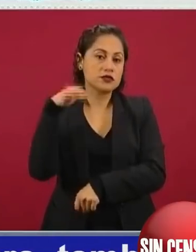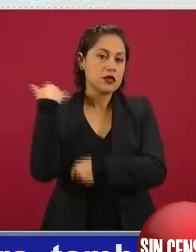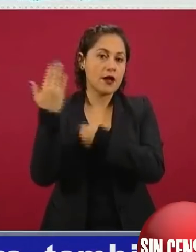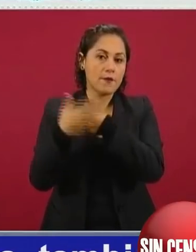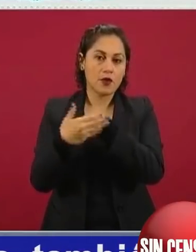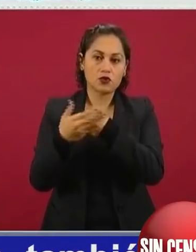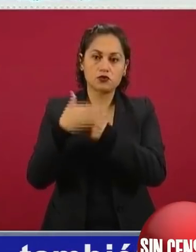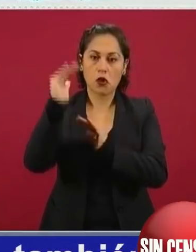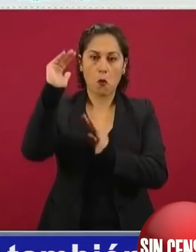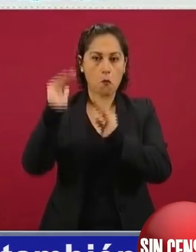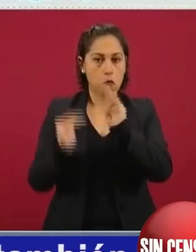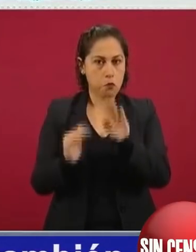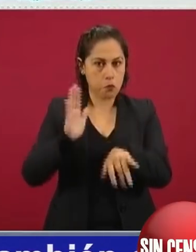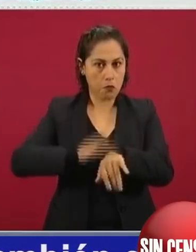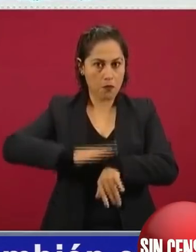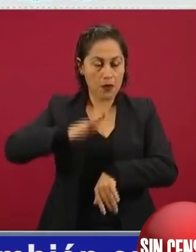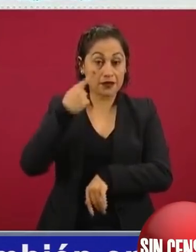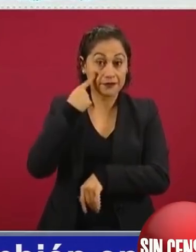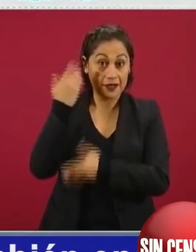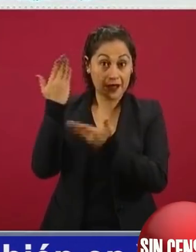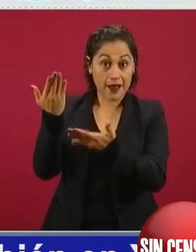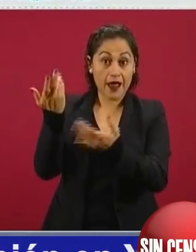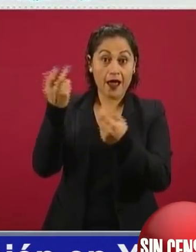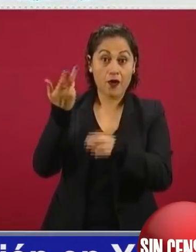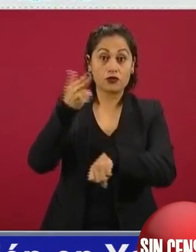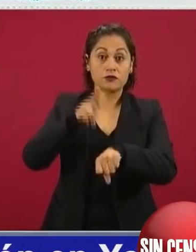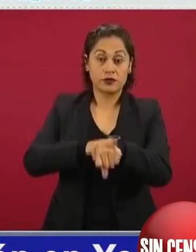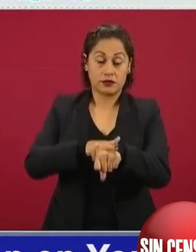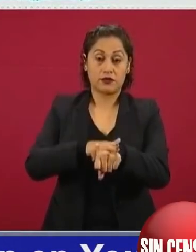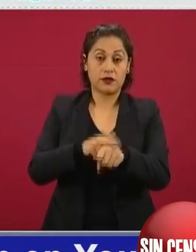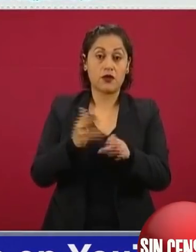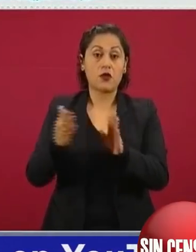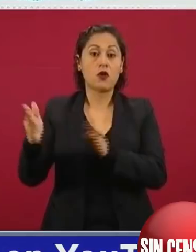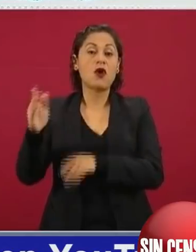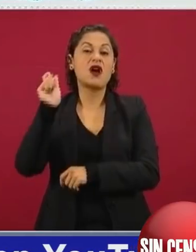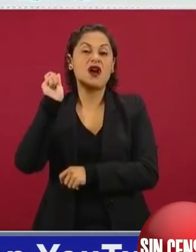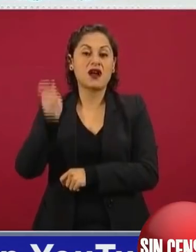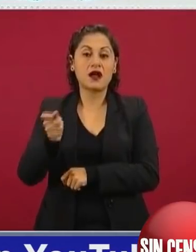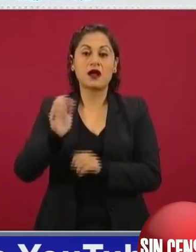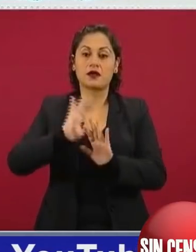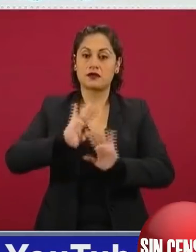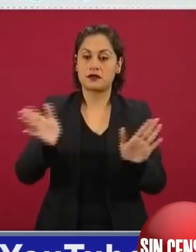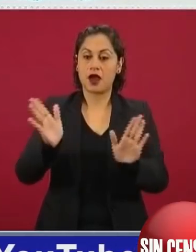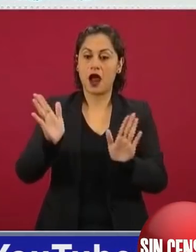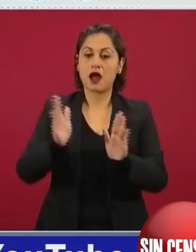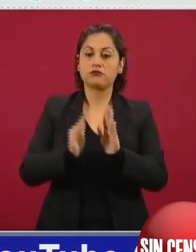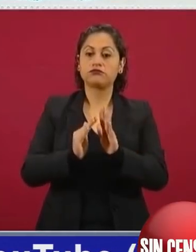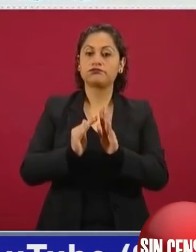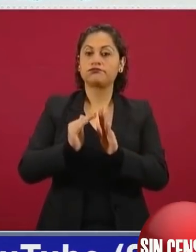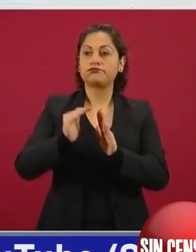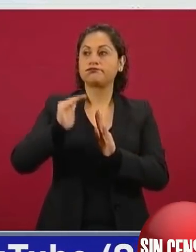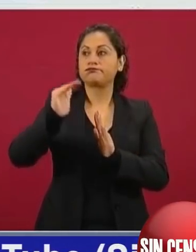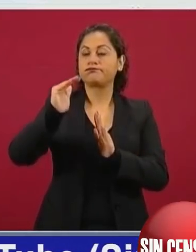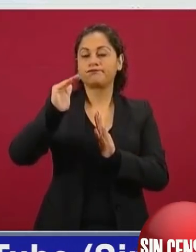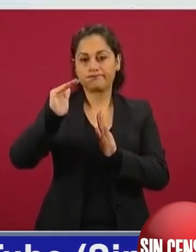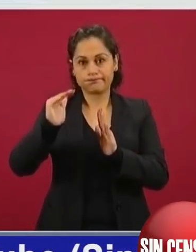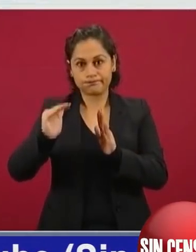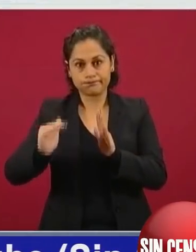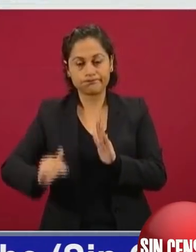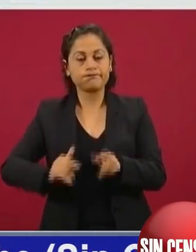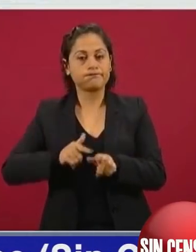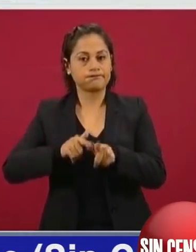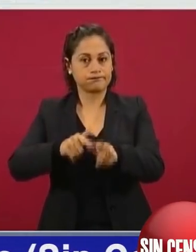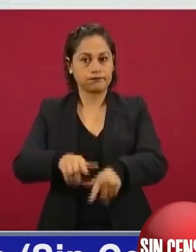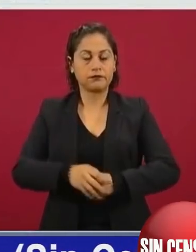la hospitalización en el extremo derecho de la gráfica, ya cambió la tendencia y ahora va a la baja. La siguiente.